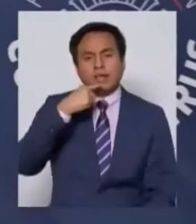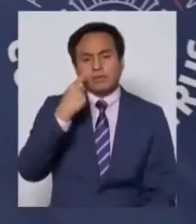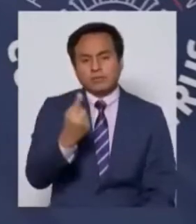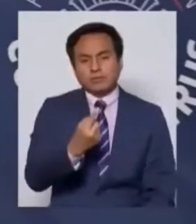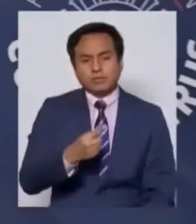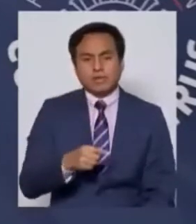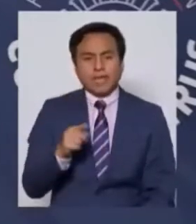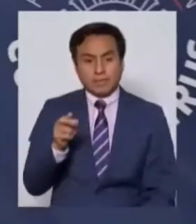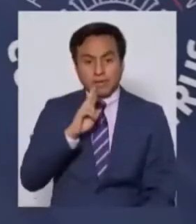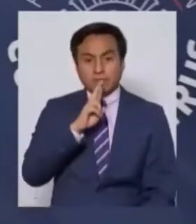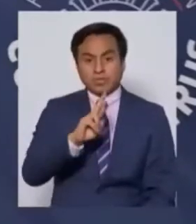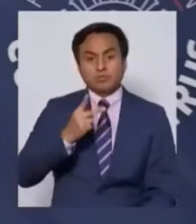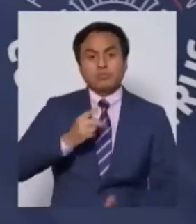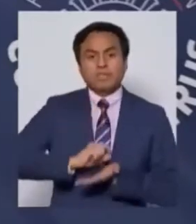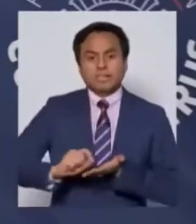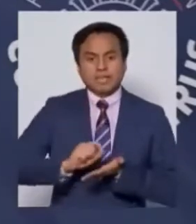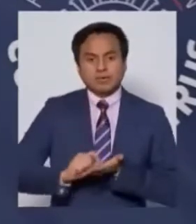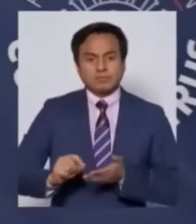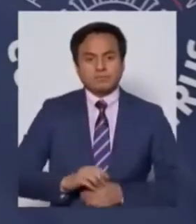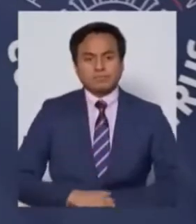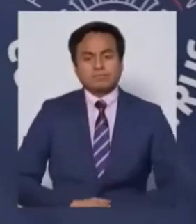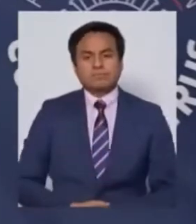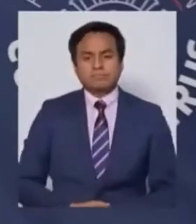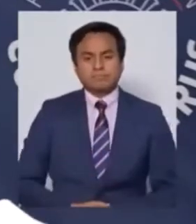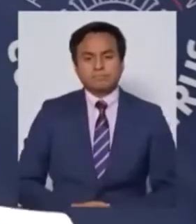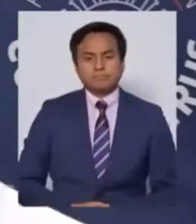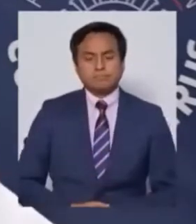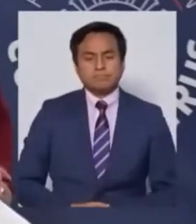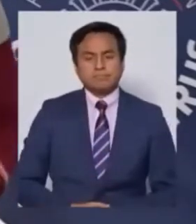pregunta. Va a contestar el subsecretario.